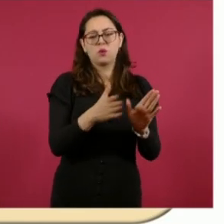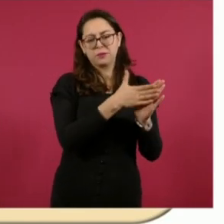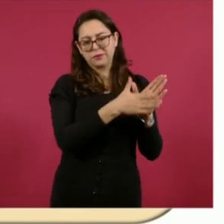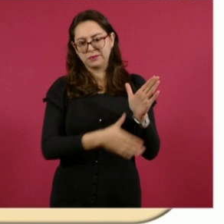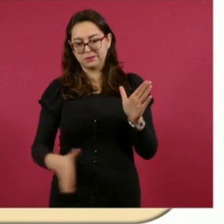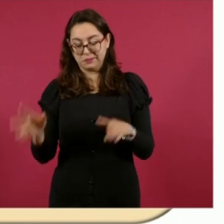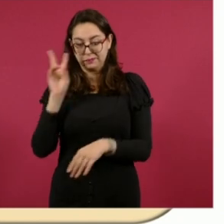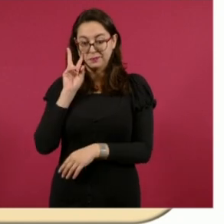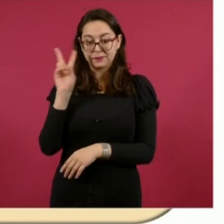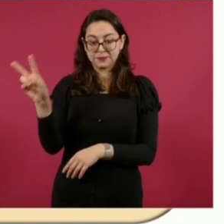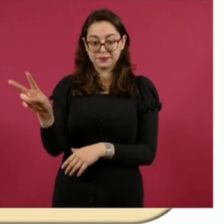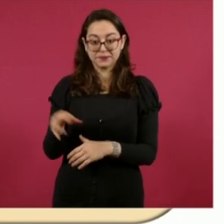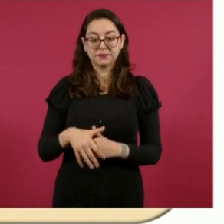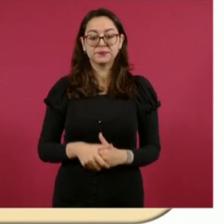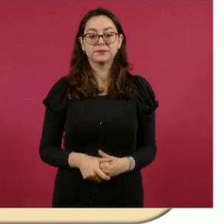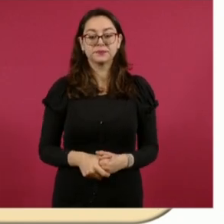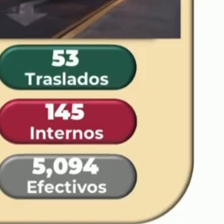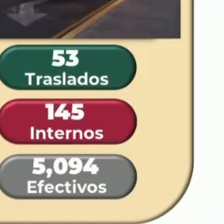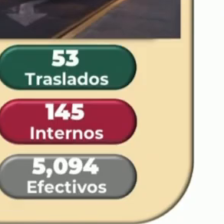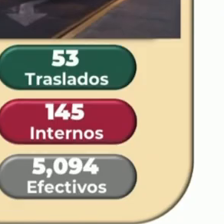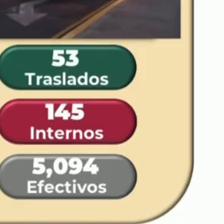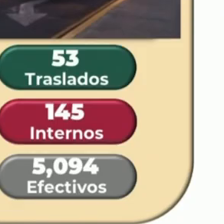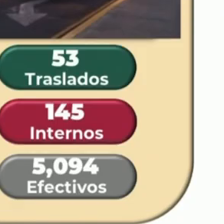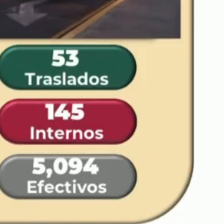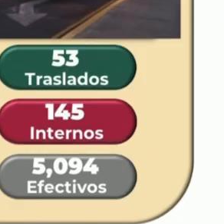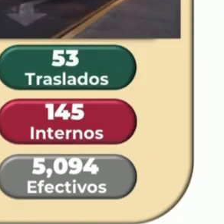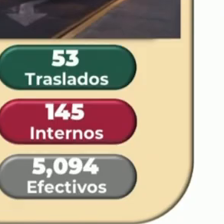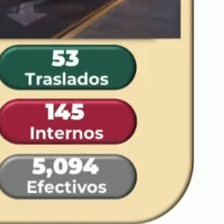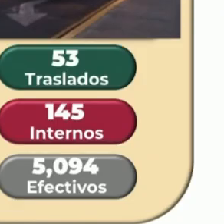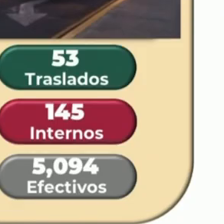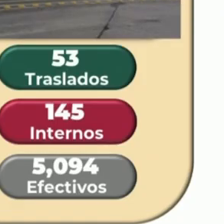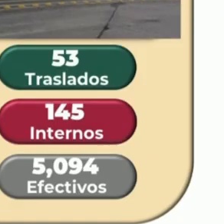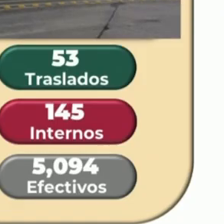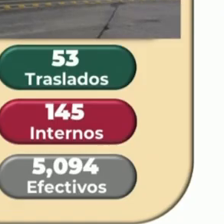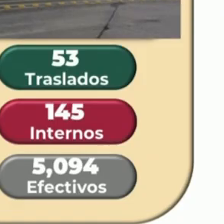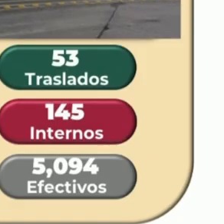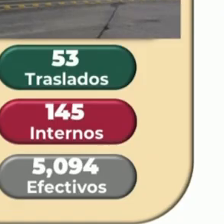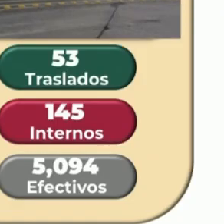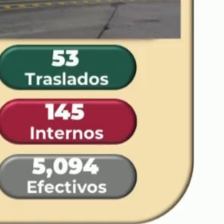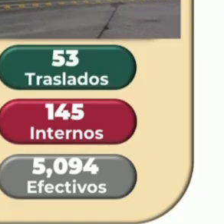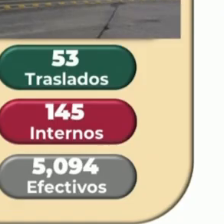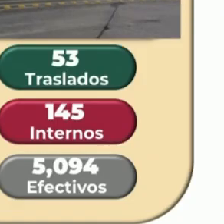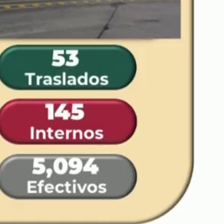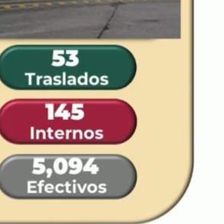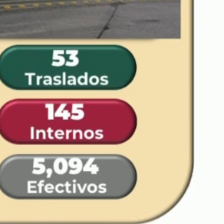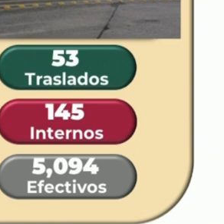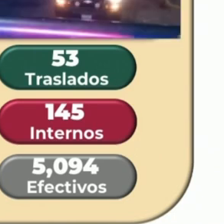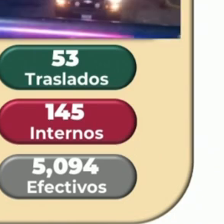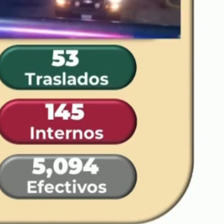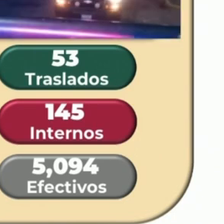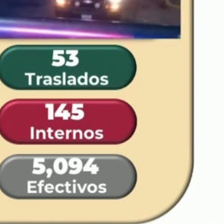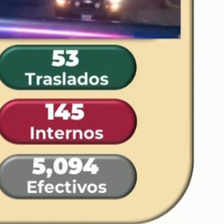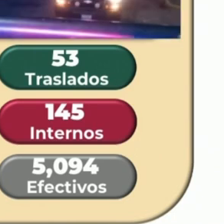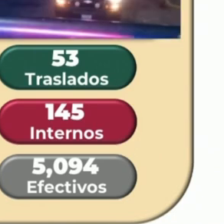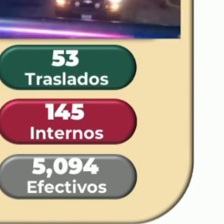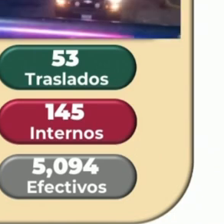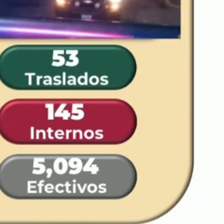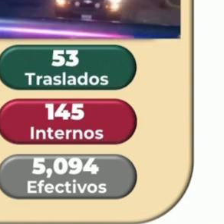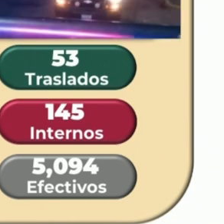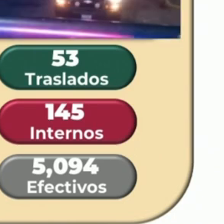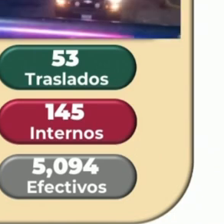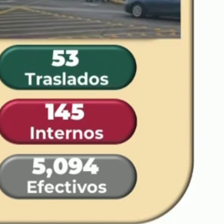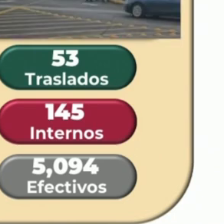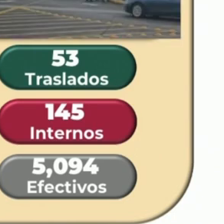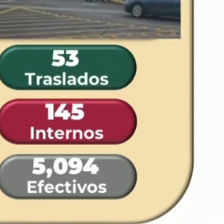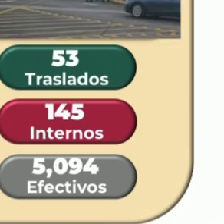apoyos con 219 efectivos y 15 binomios canófilos. En el apoyo que le da